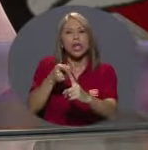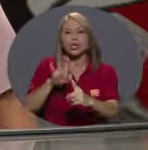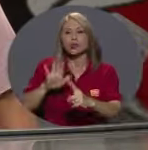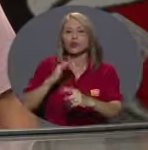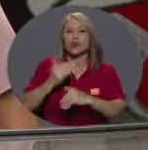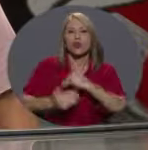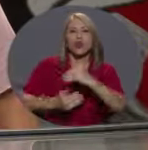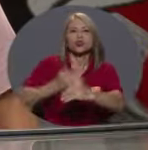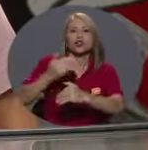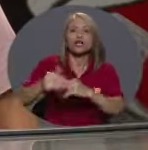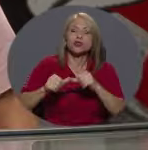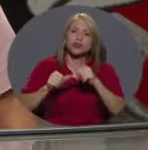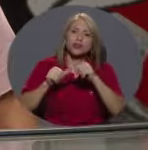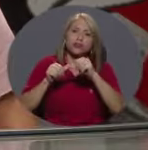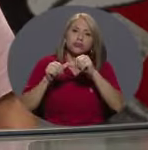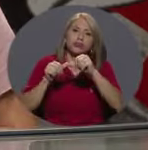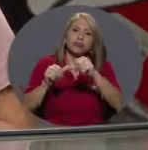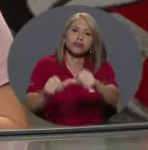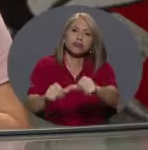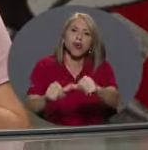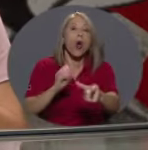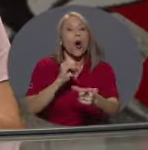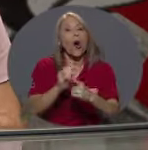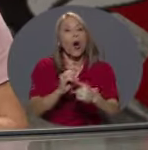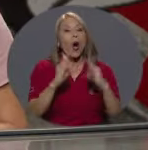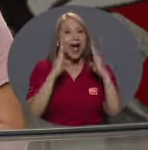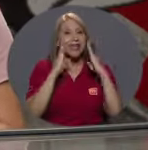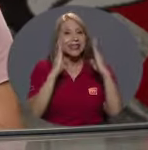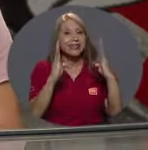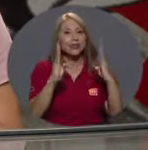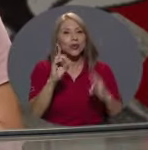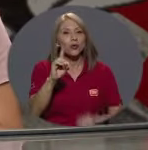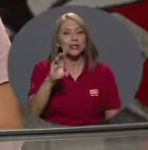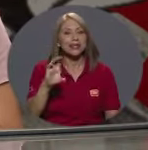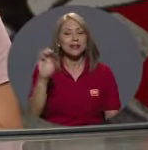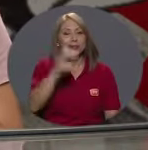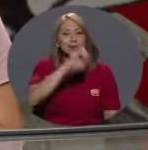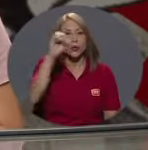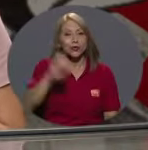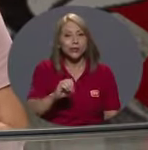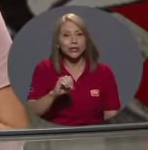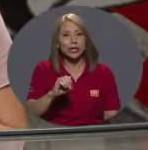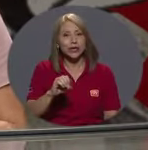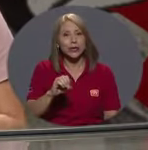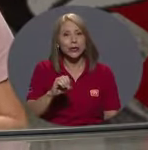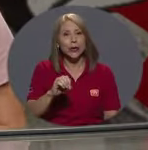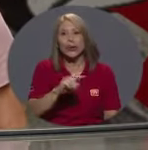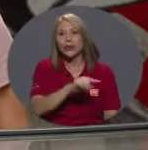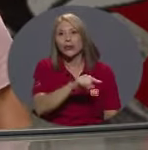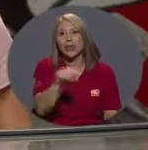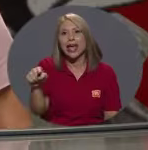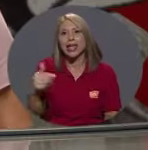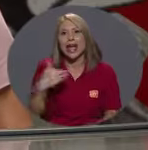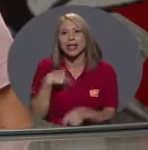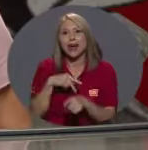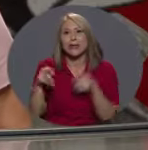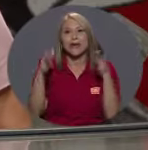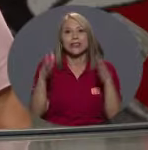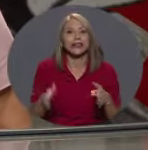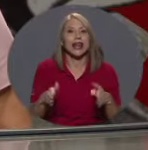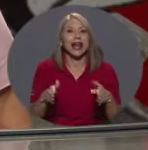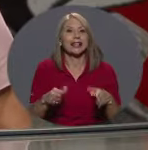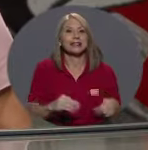esos procesos o una atención del 100%, ¿verdad? Donde haya profesionales casi que